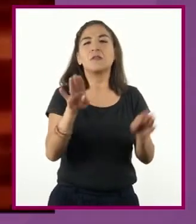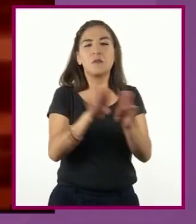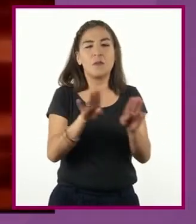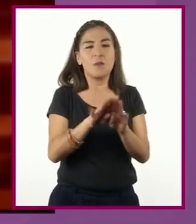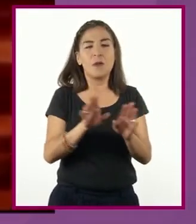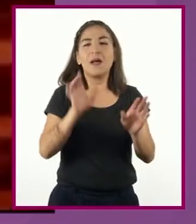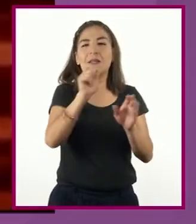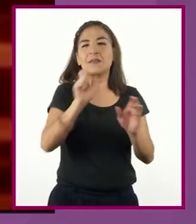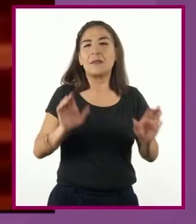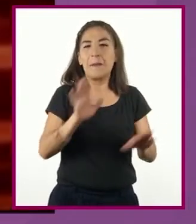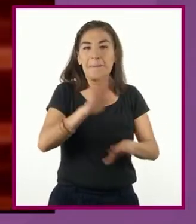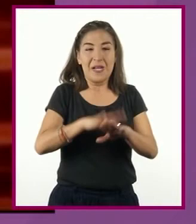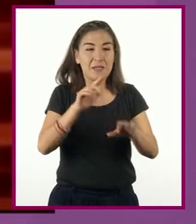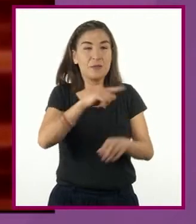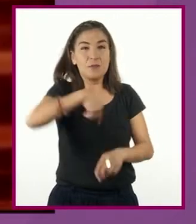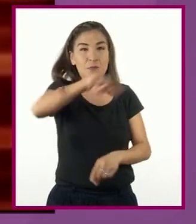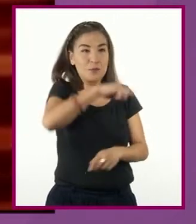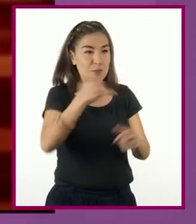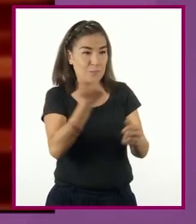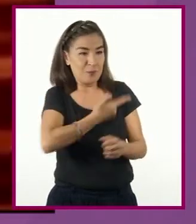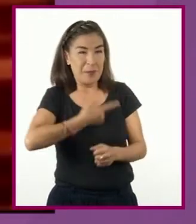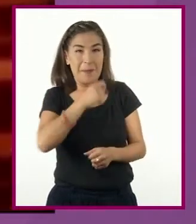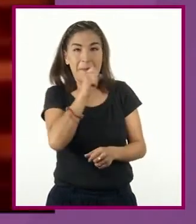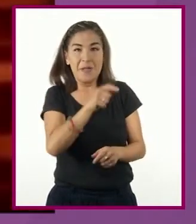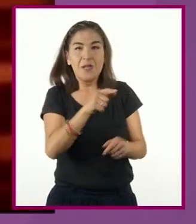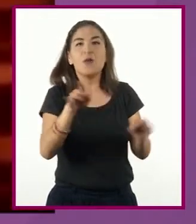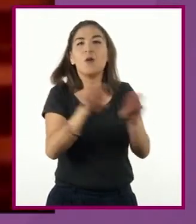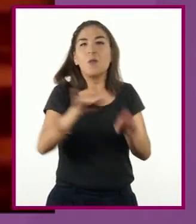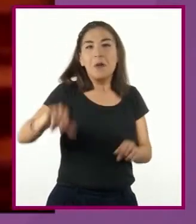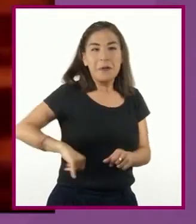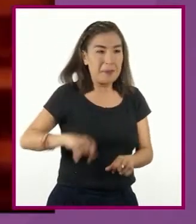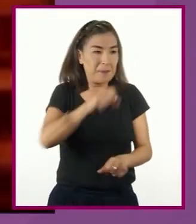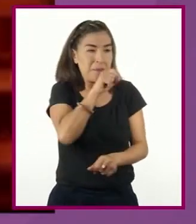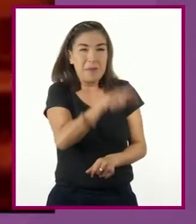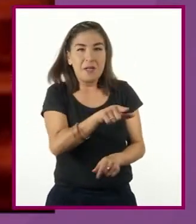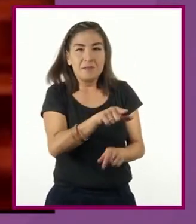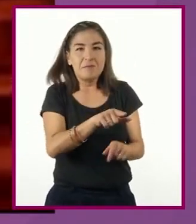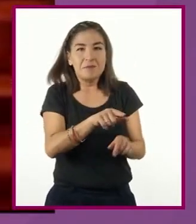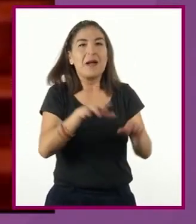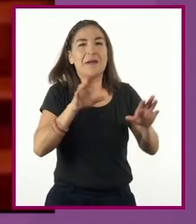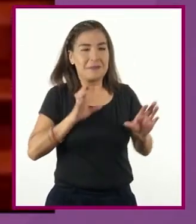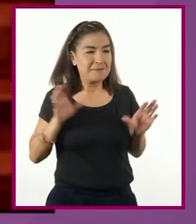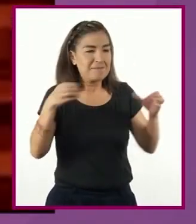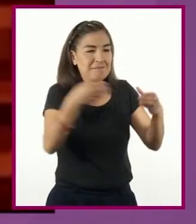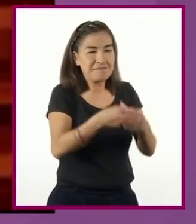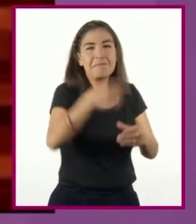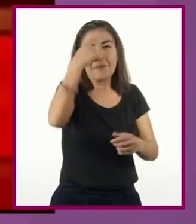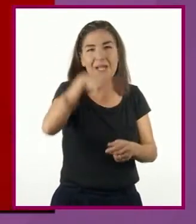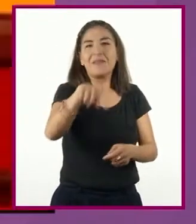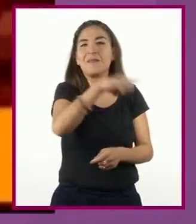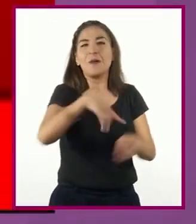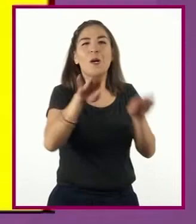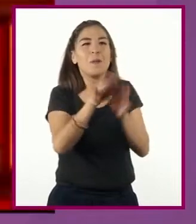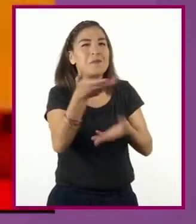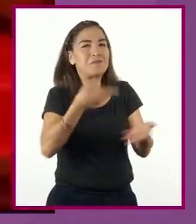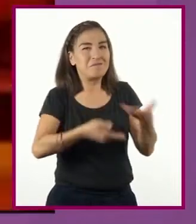aglutinen las necesidades y se aglutinen los intereses y las formas o procedimientos para satisfacerlas.